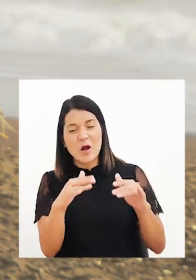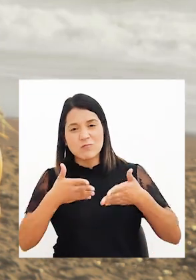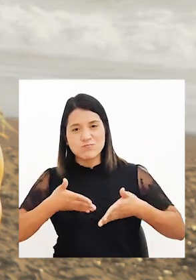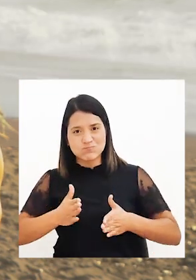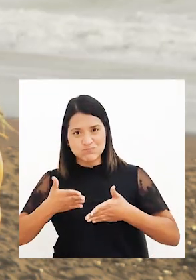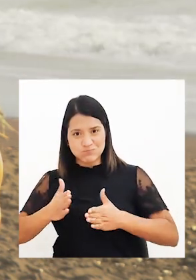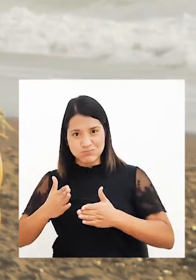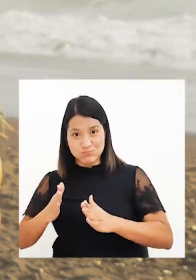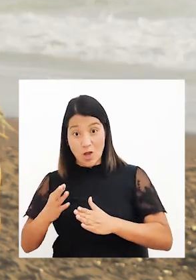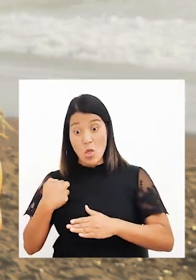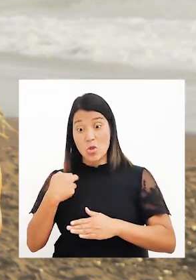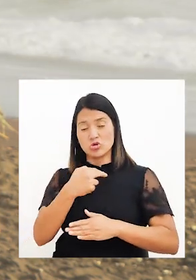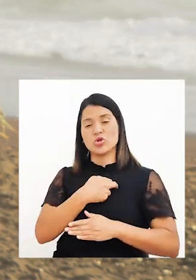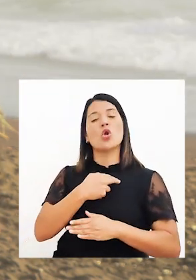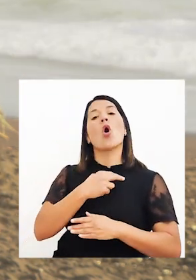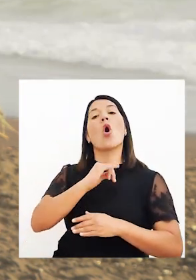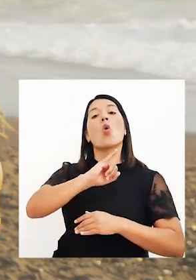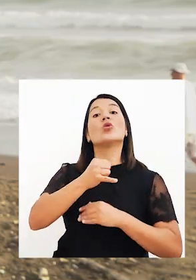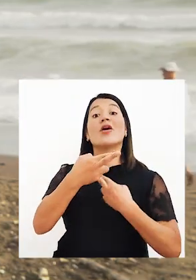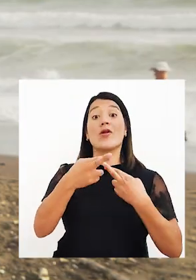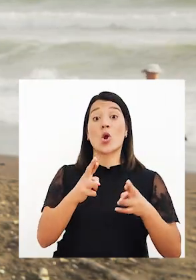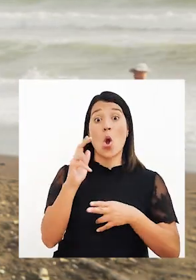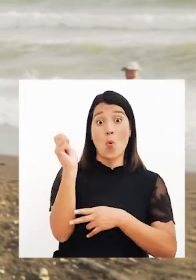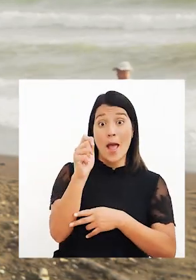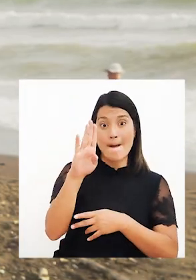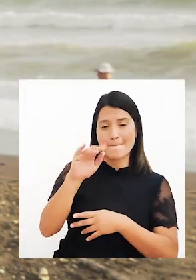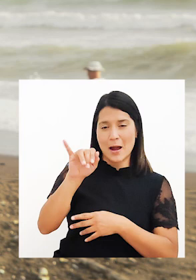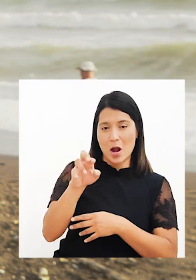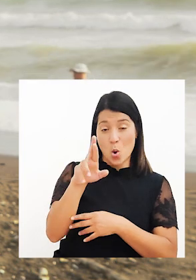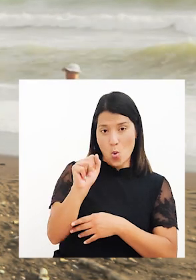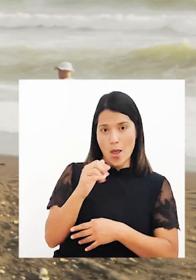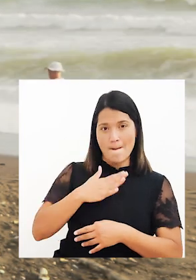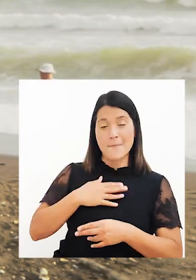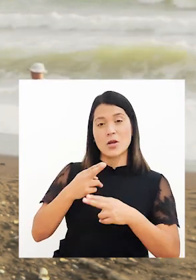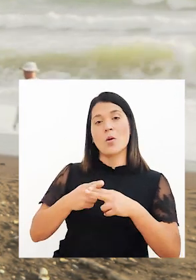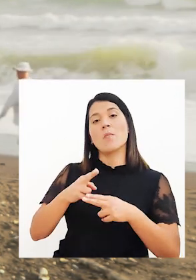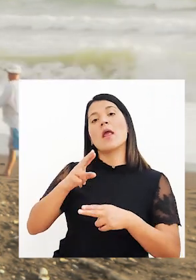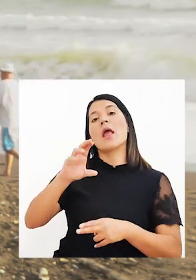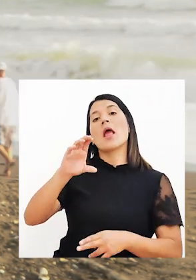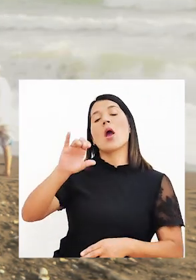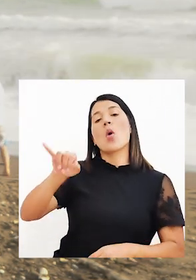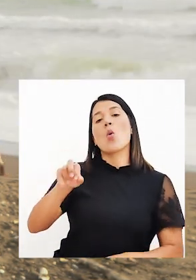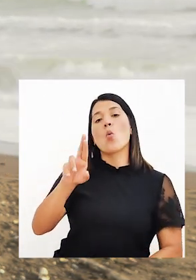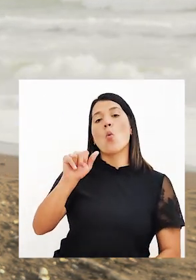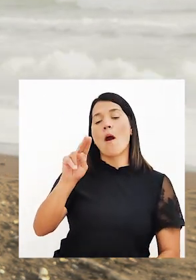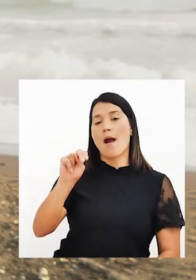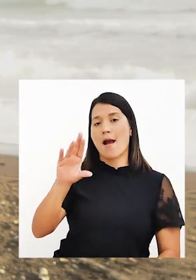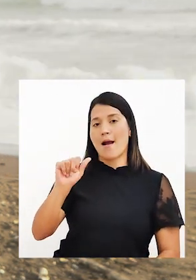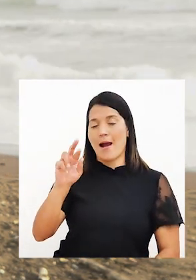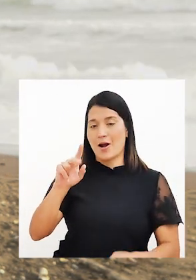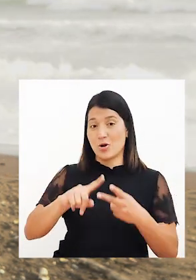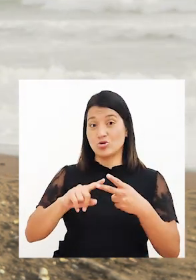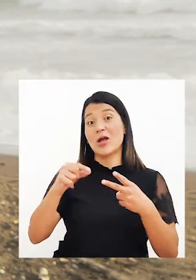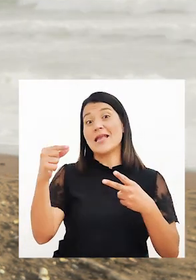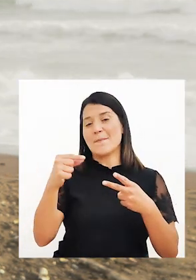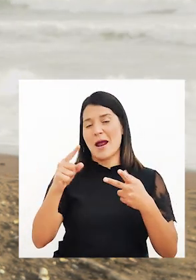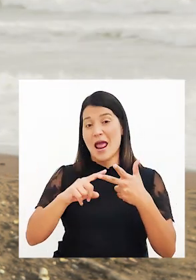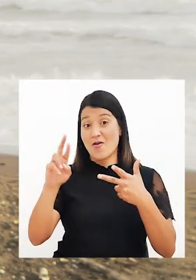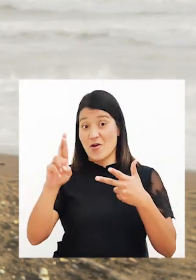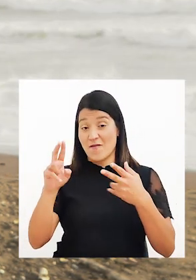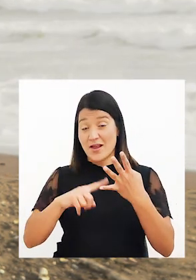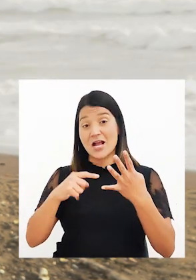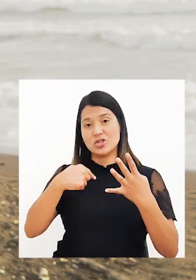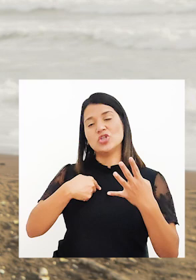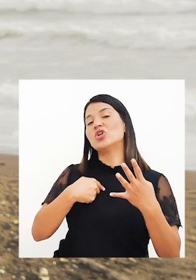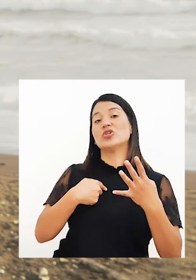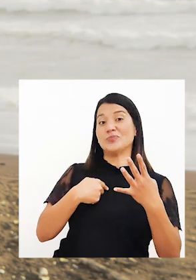Regional de Guanacaste Bajura, Carlos, Juan Carlos y Mara, Rebeca y su servidor Yoxán